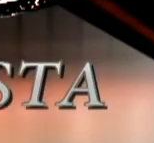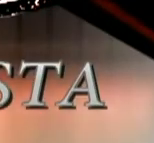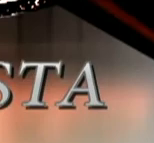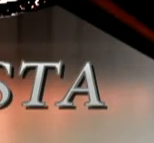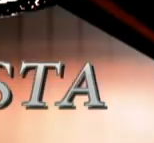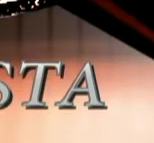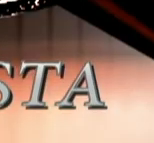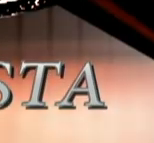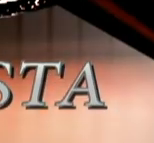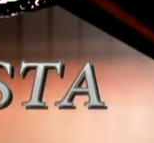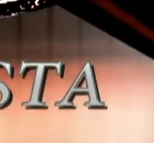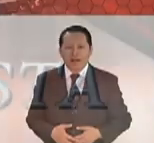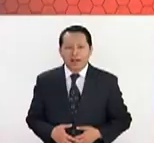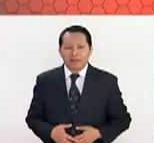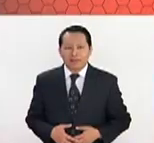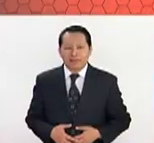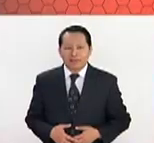al Día.